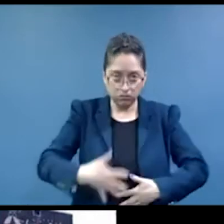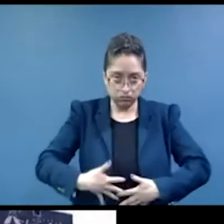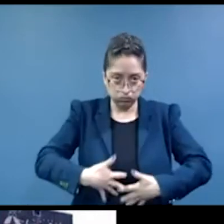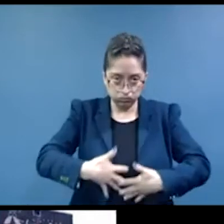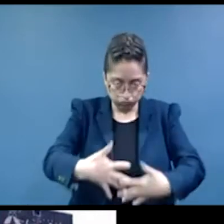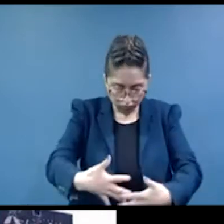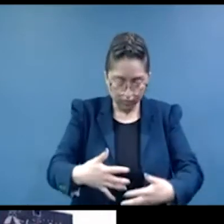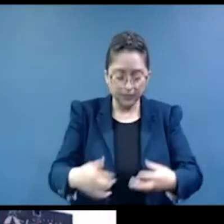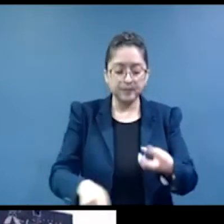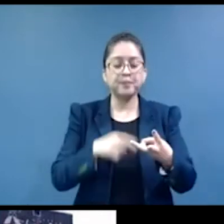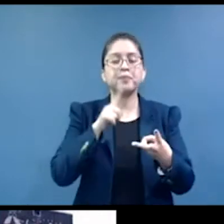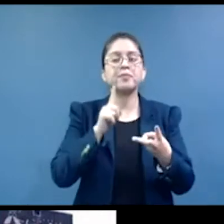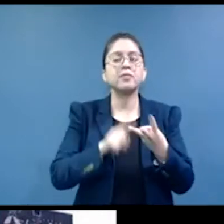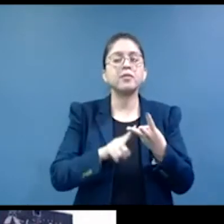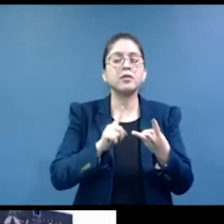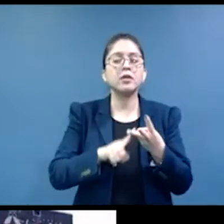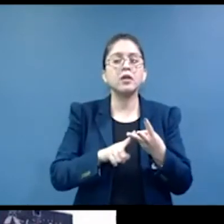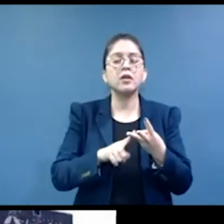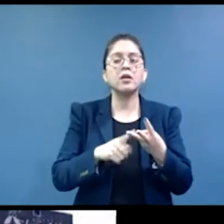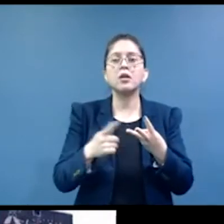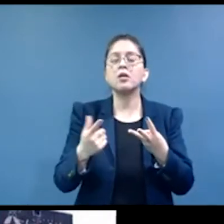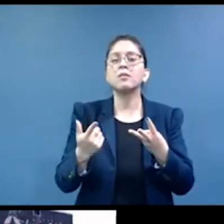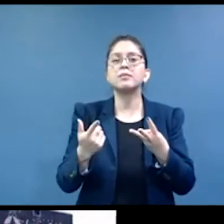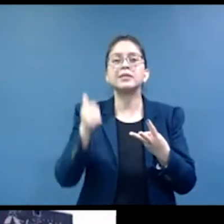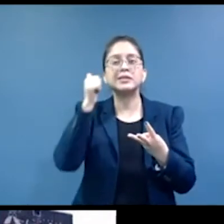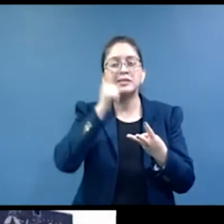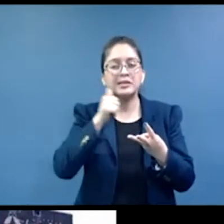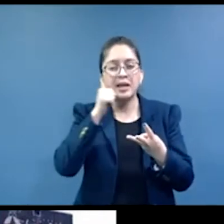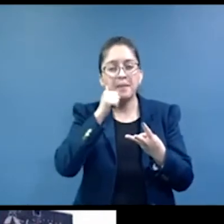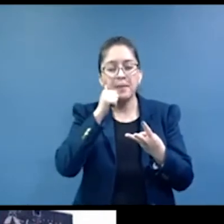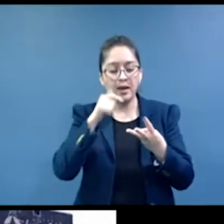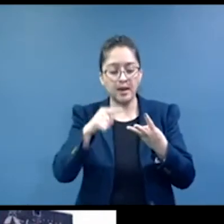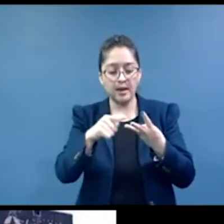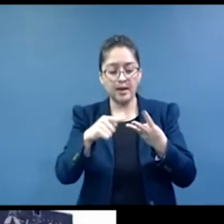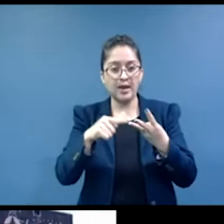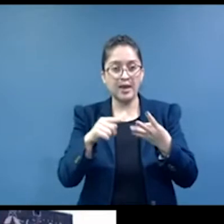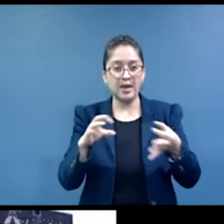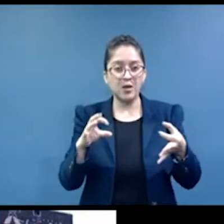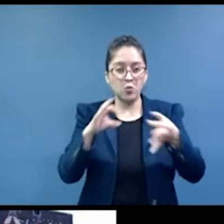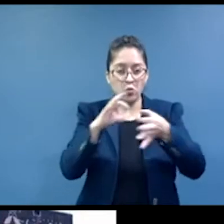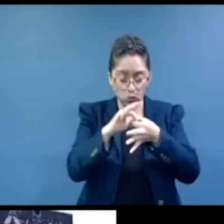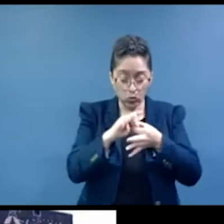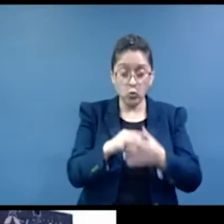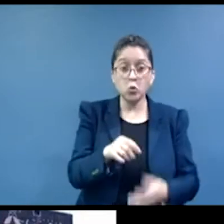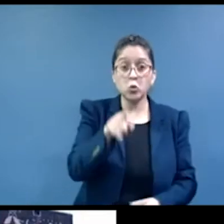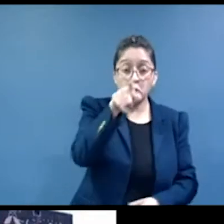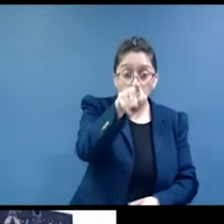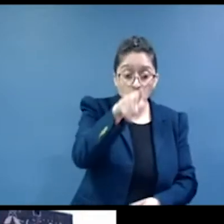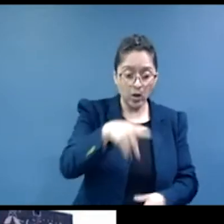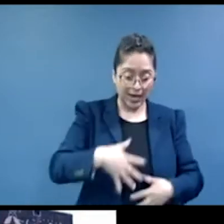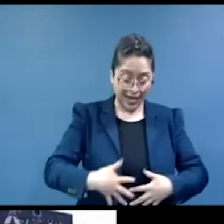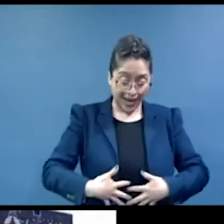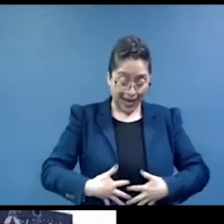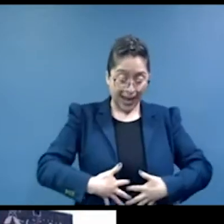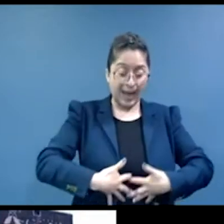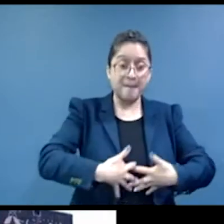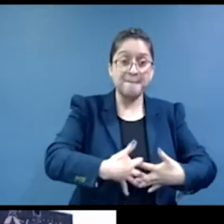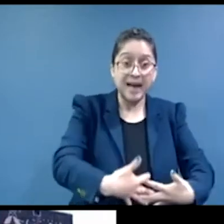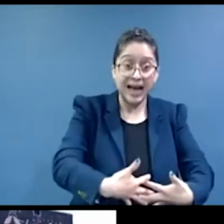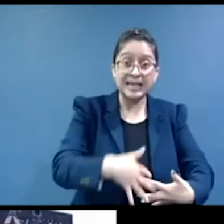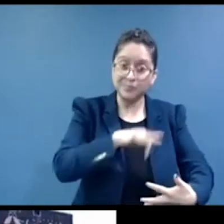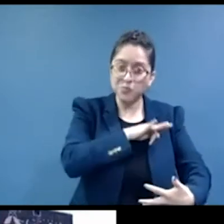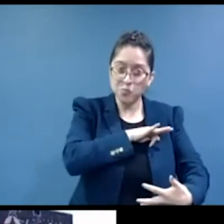se pone como parte de la secundaria, que es cuando tú puedes lograr un embarazo, pero no lo puedes llevar a término.